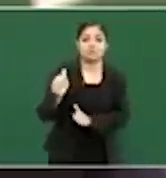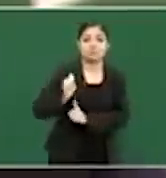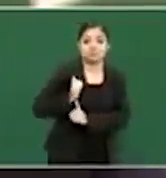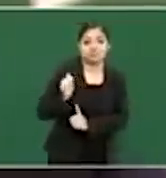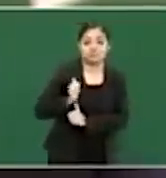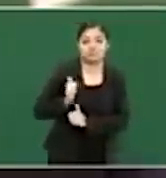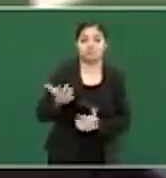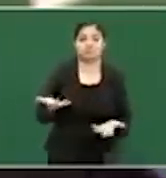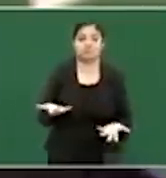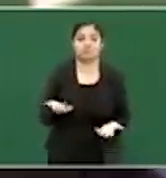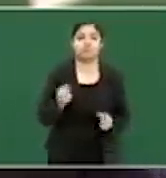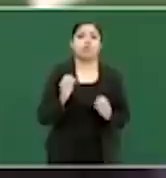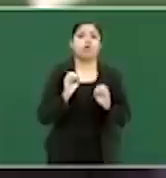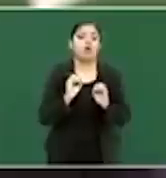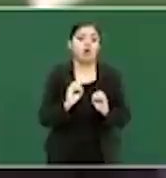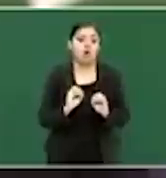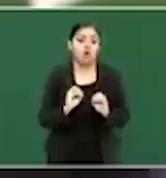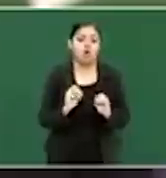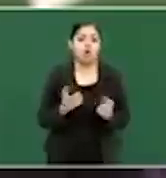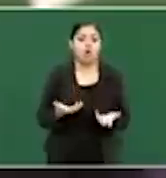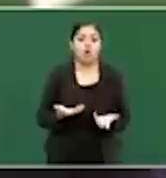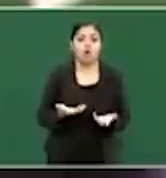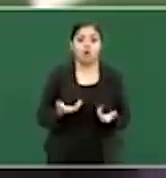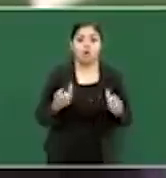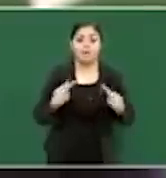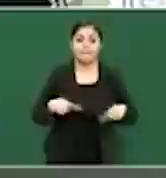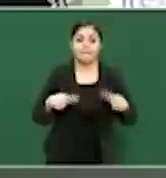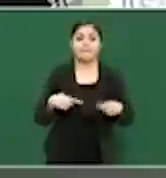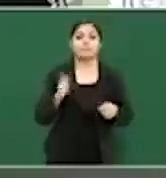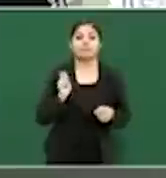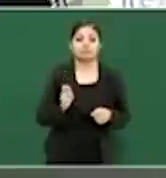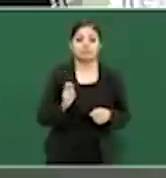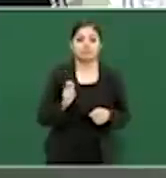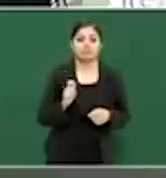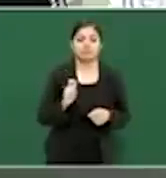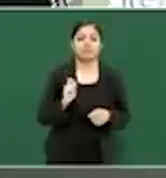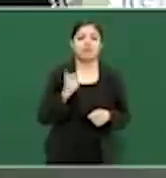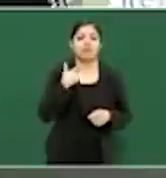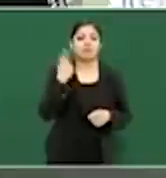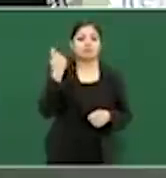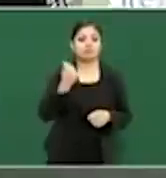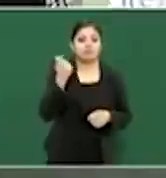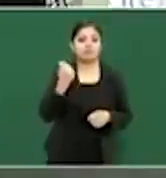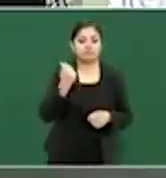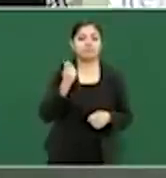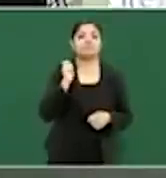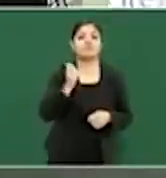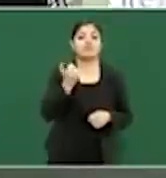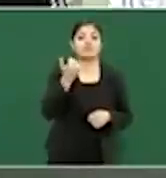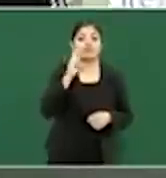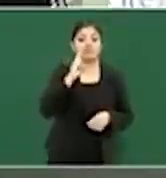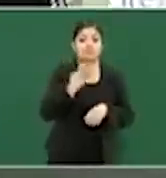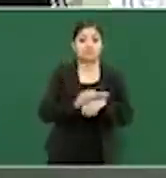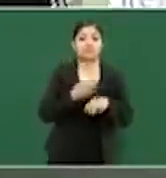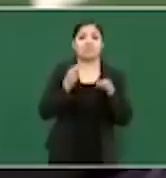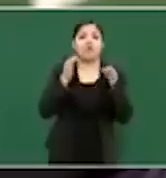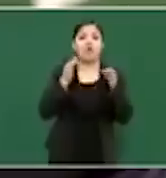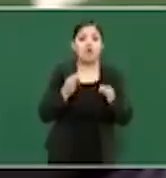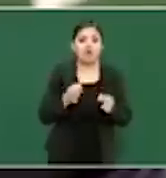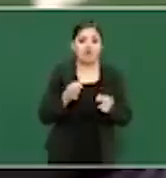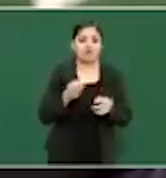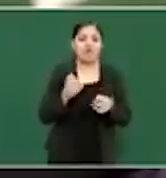militares o elementos de la Guardia Nacional, pero también de oficiales, de